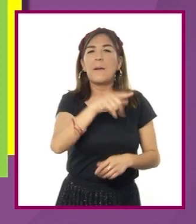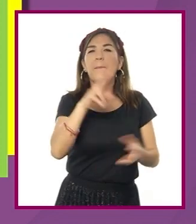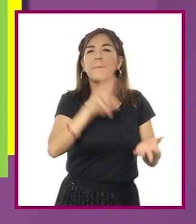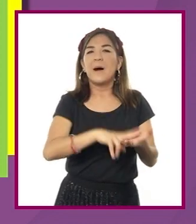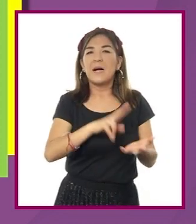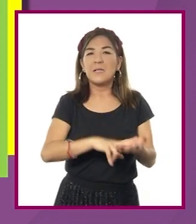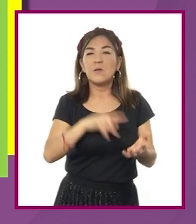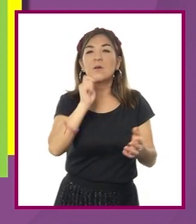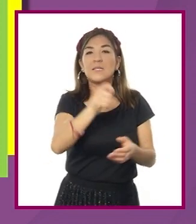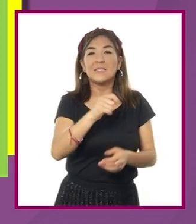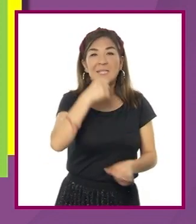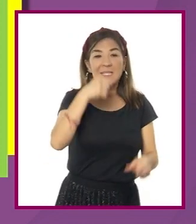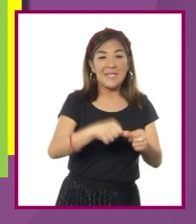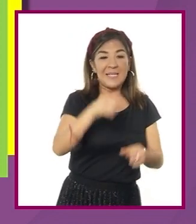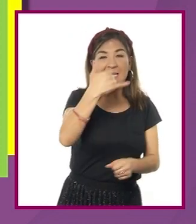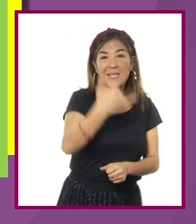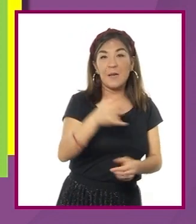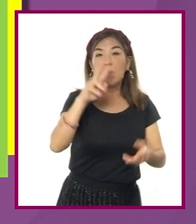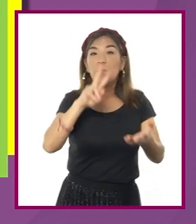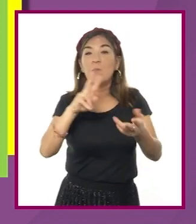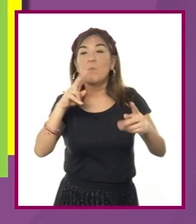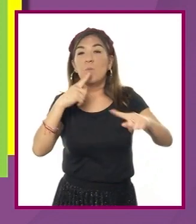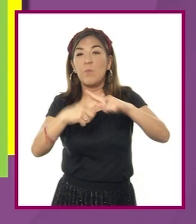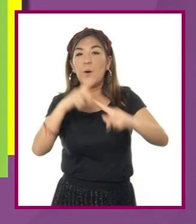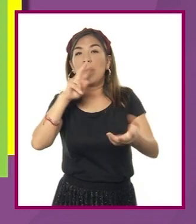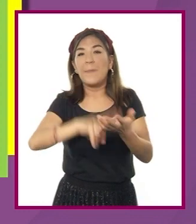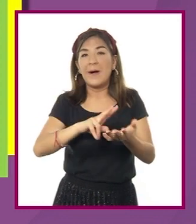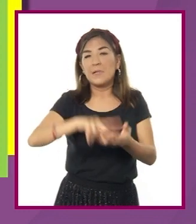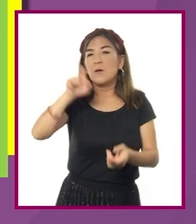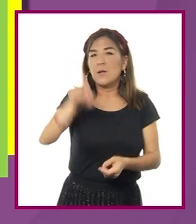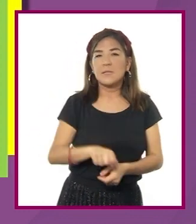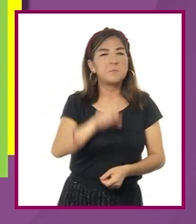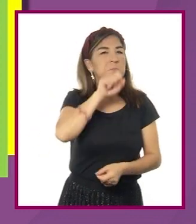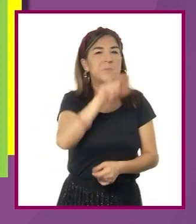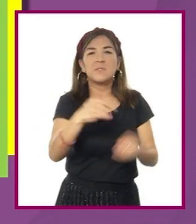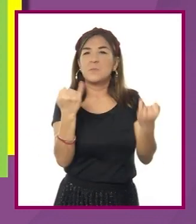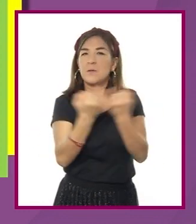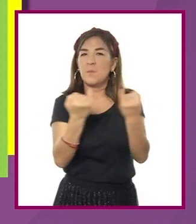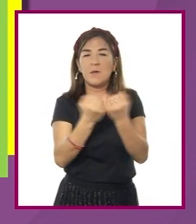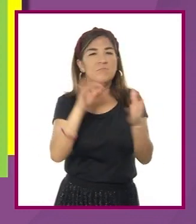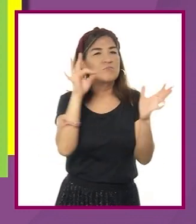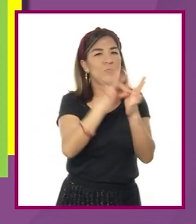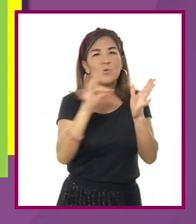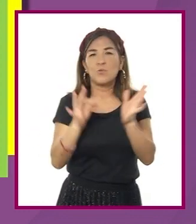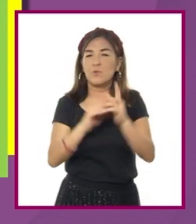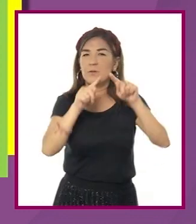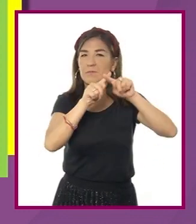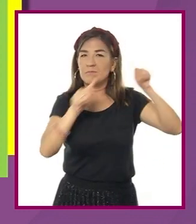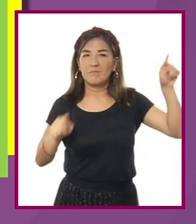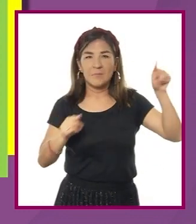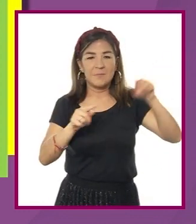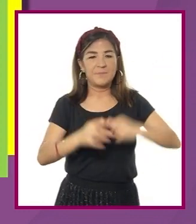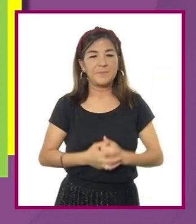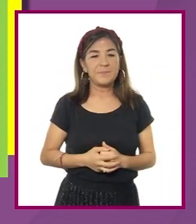valor de y por el valor de x es el mismo en cada una de las coordenadas,